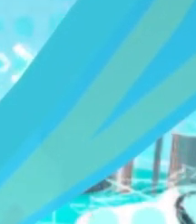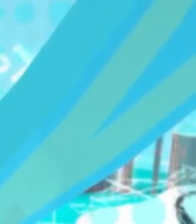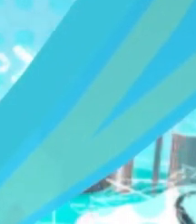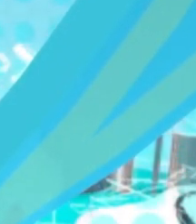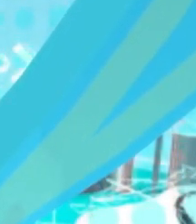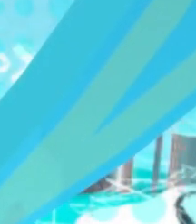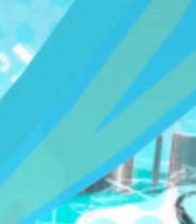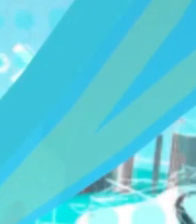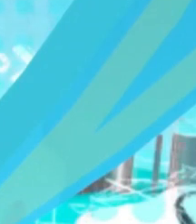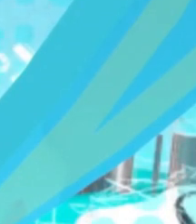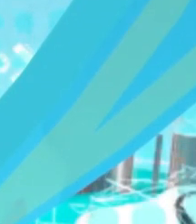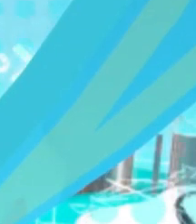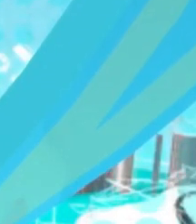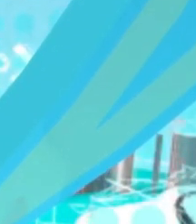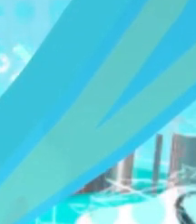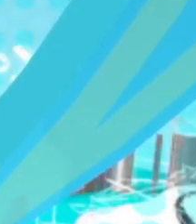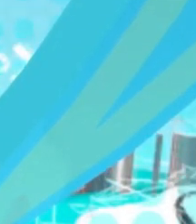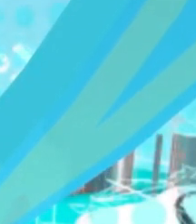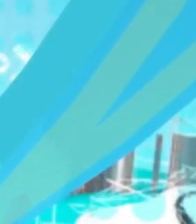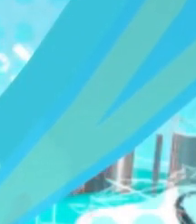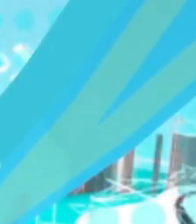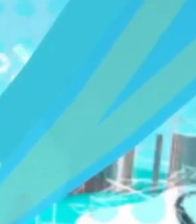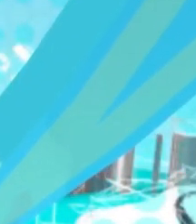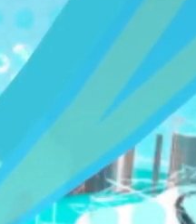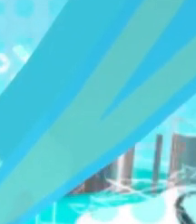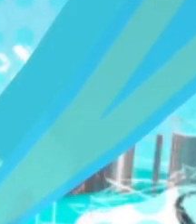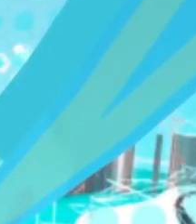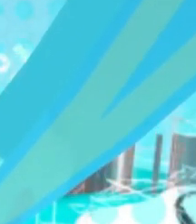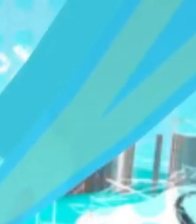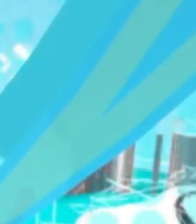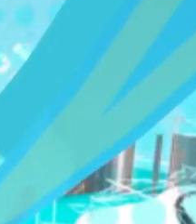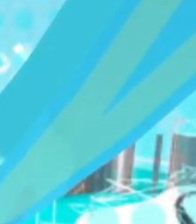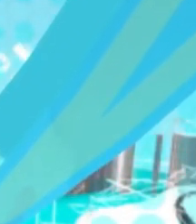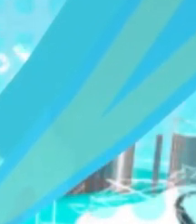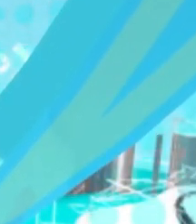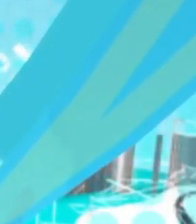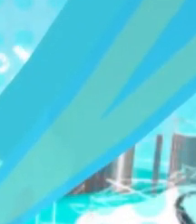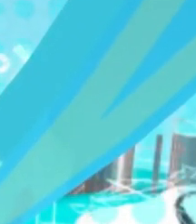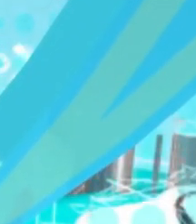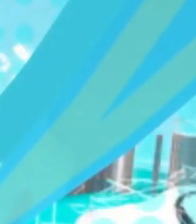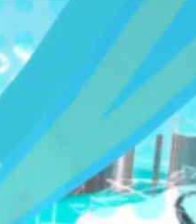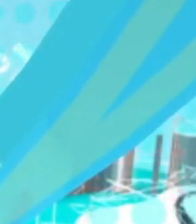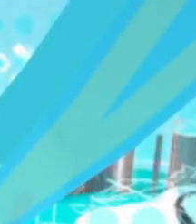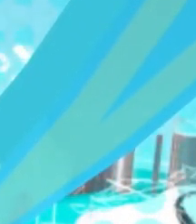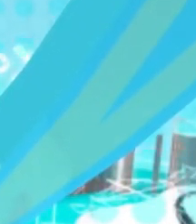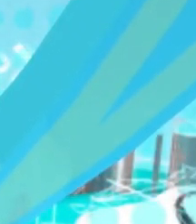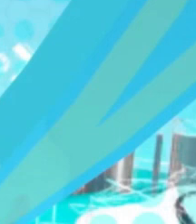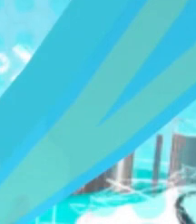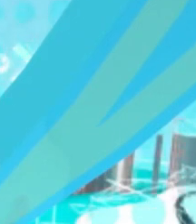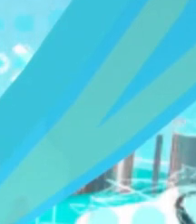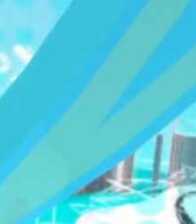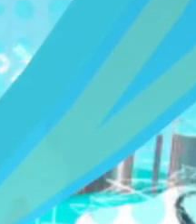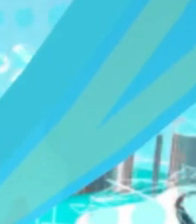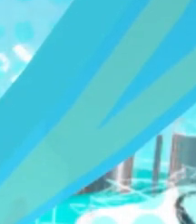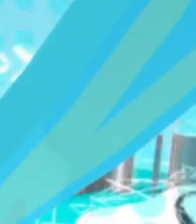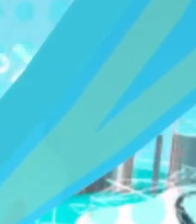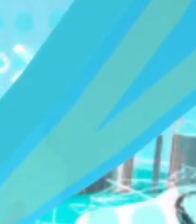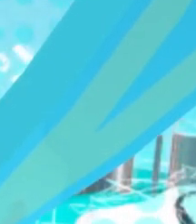referencia del dólar para la venta está en 569 colones con 3